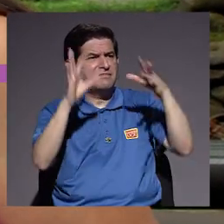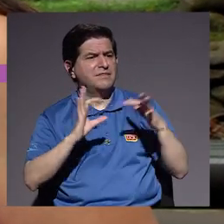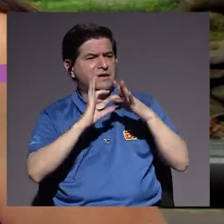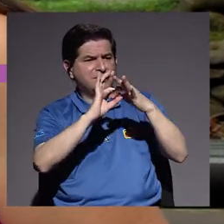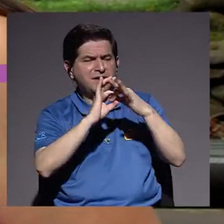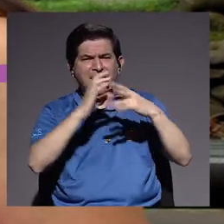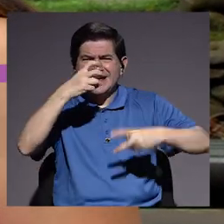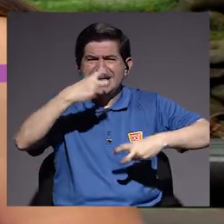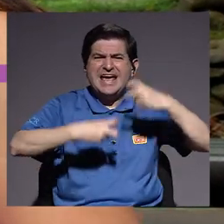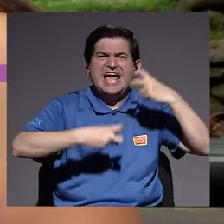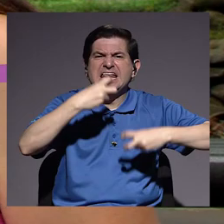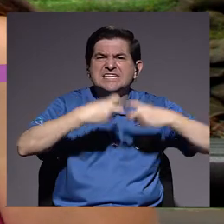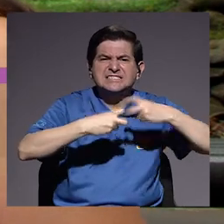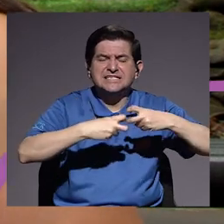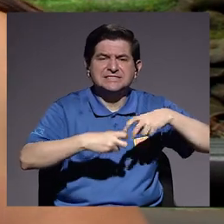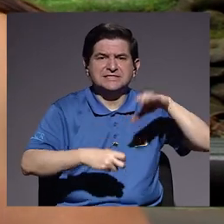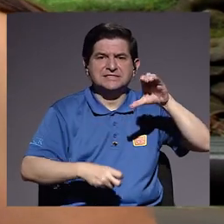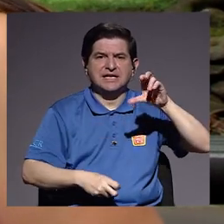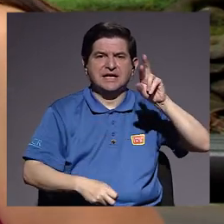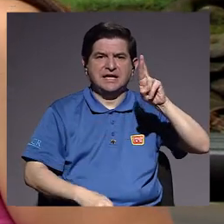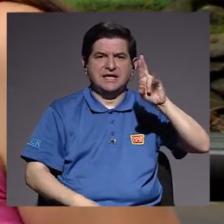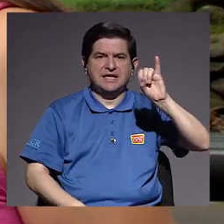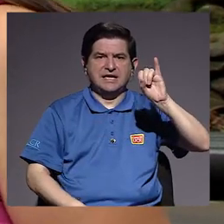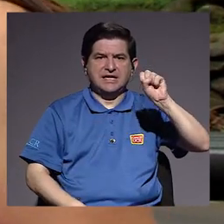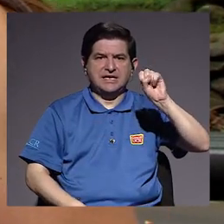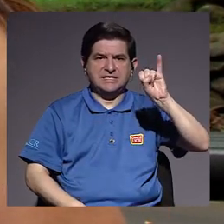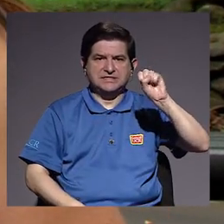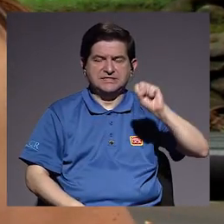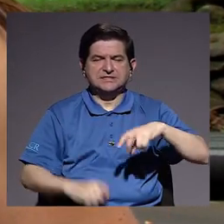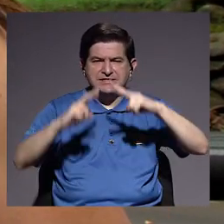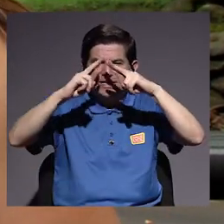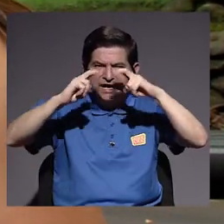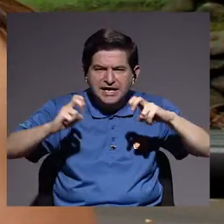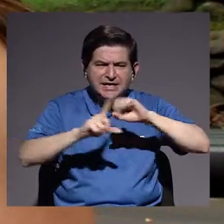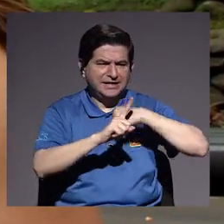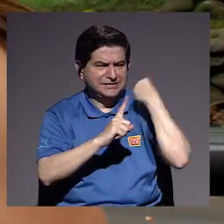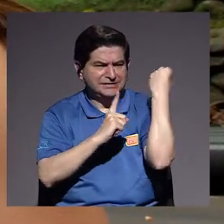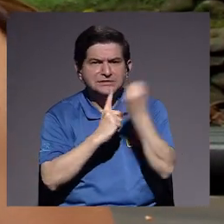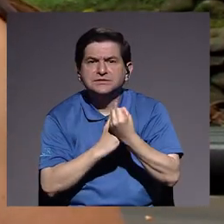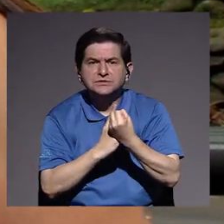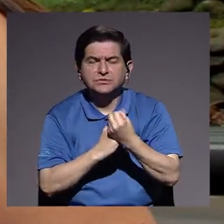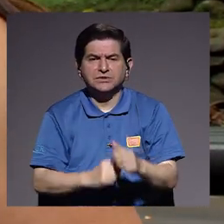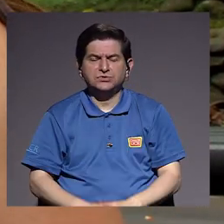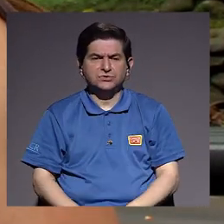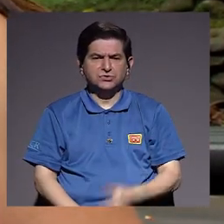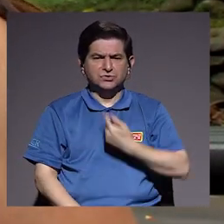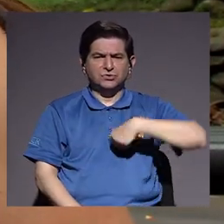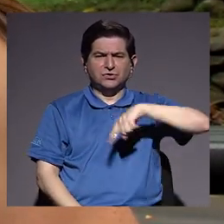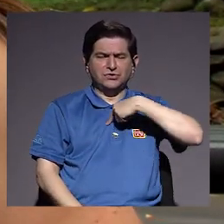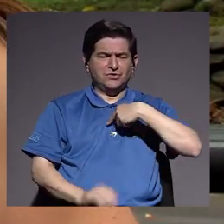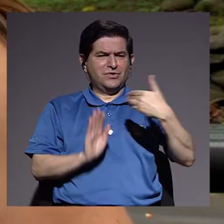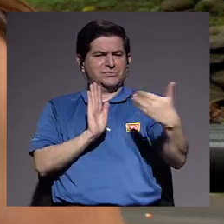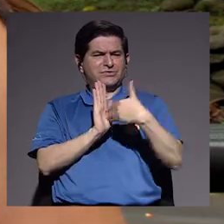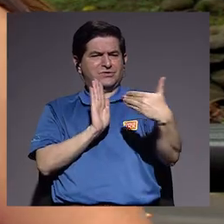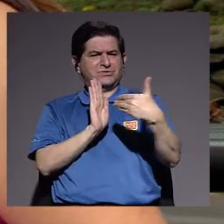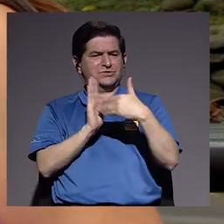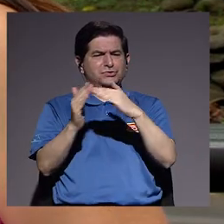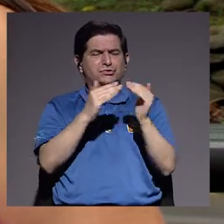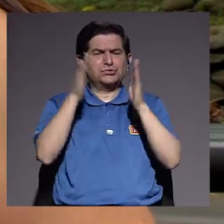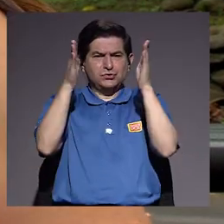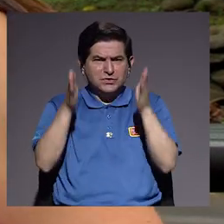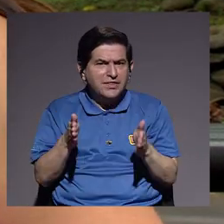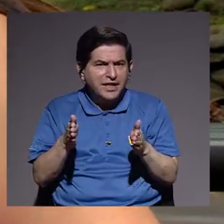temas relacionados con la crisis, un poco hacer, pues es un análisis de la situación para ver cómo nos afecta